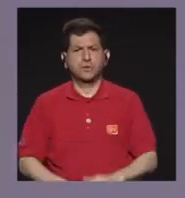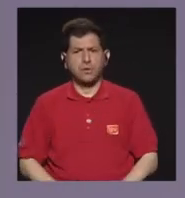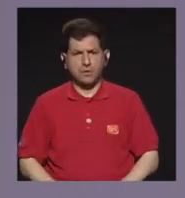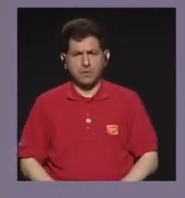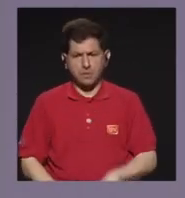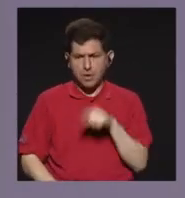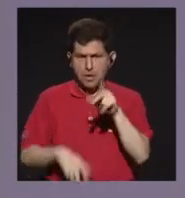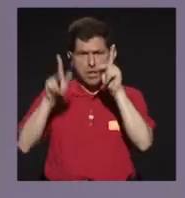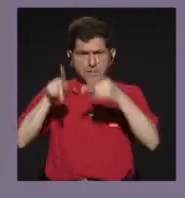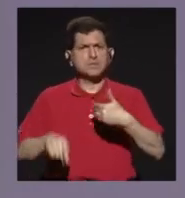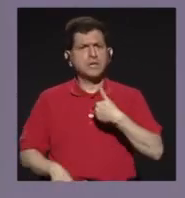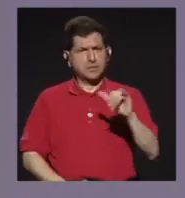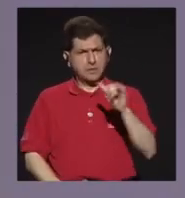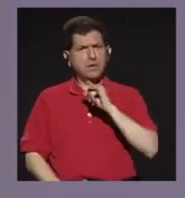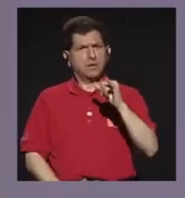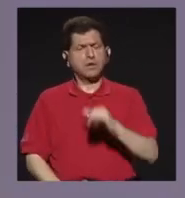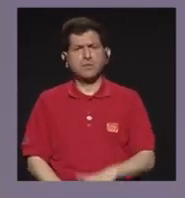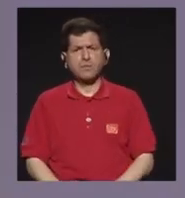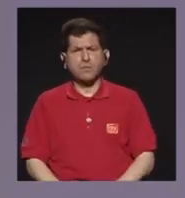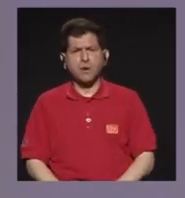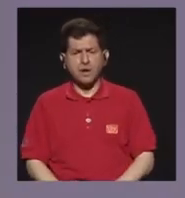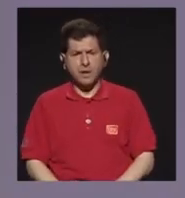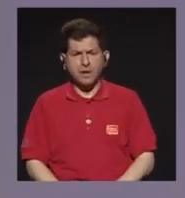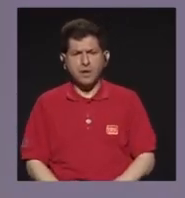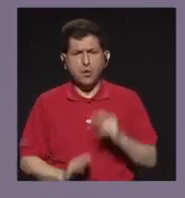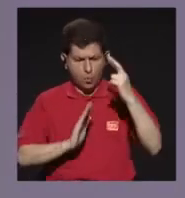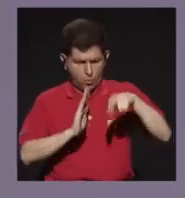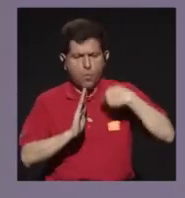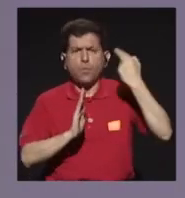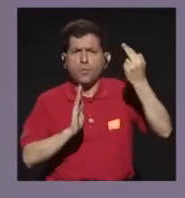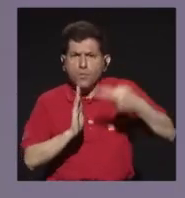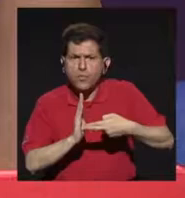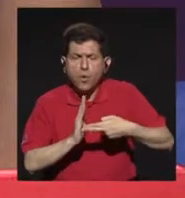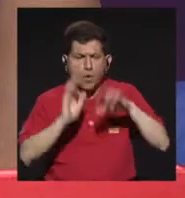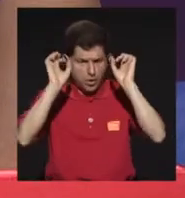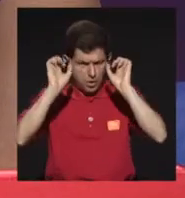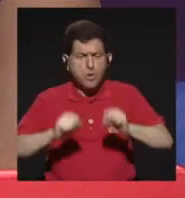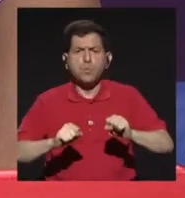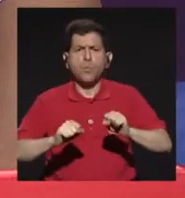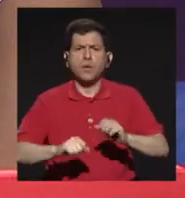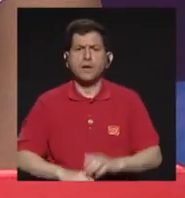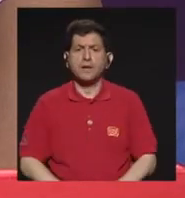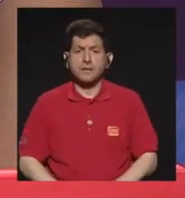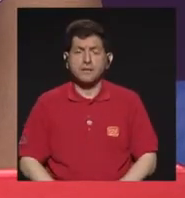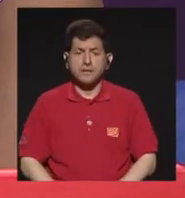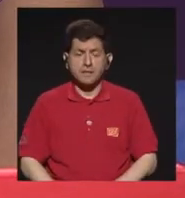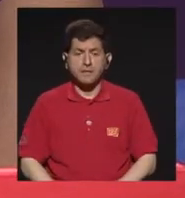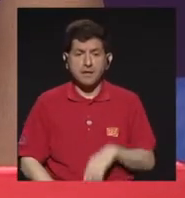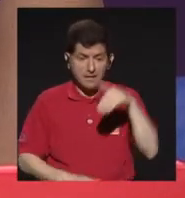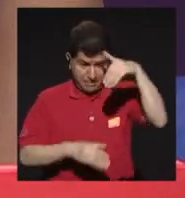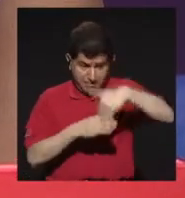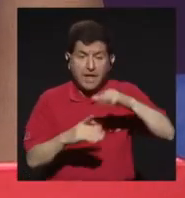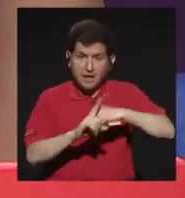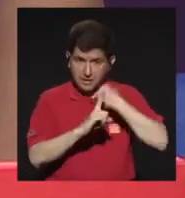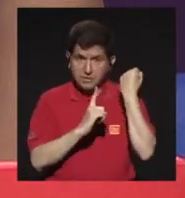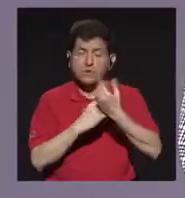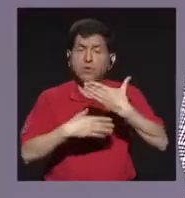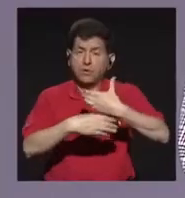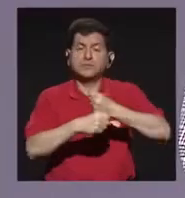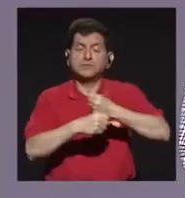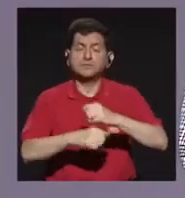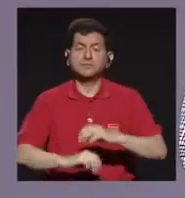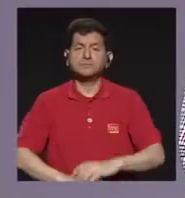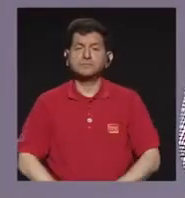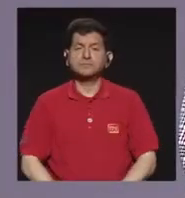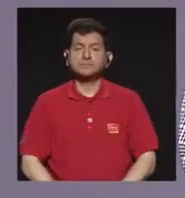vemos que esa persona también va a cumplir determinados roles y puede cumplir determinados roles dentro de la sociedad.